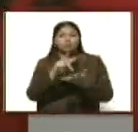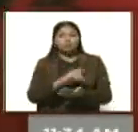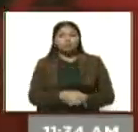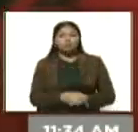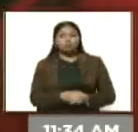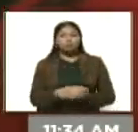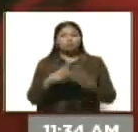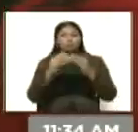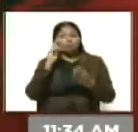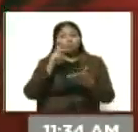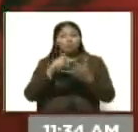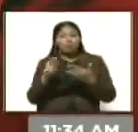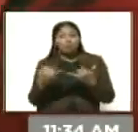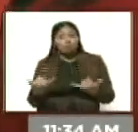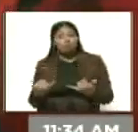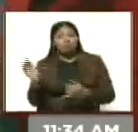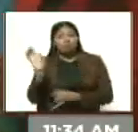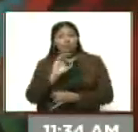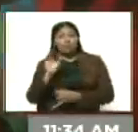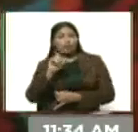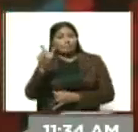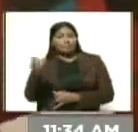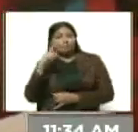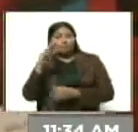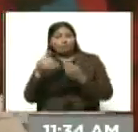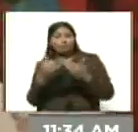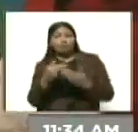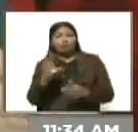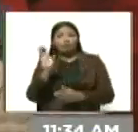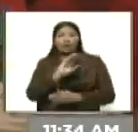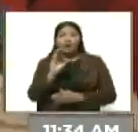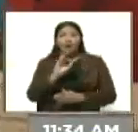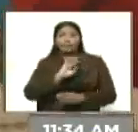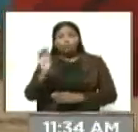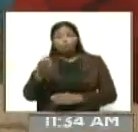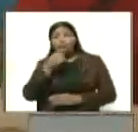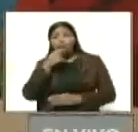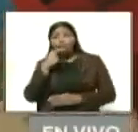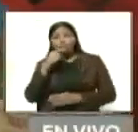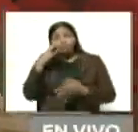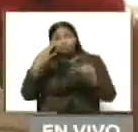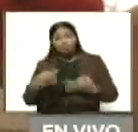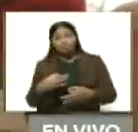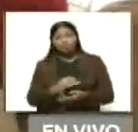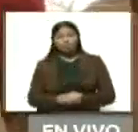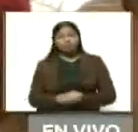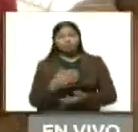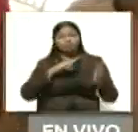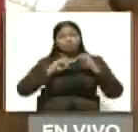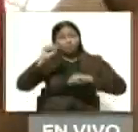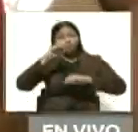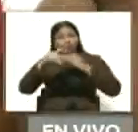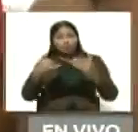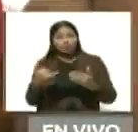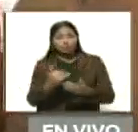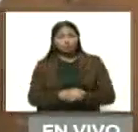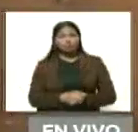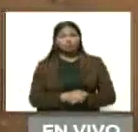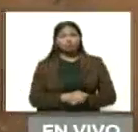los presentes, a todos los caraqueños, pues es la Caracas patriota, la Caracas heroica,